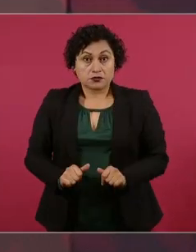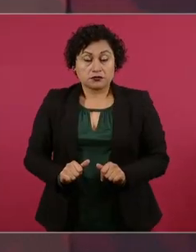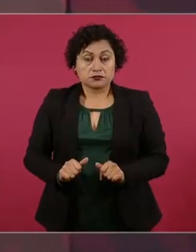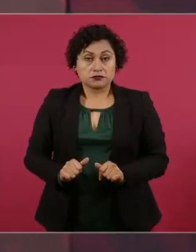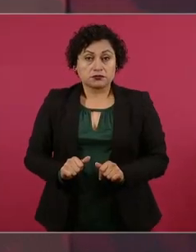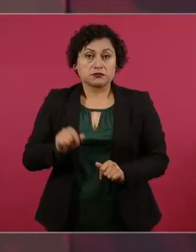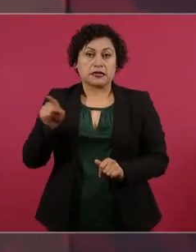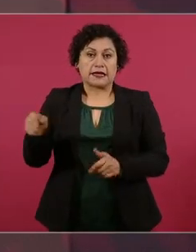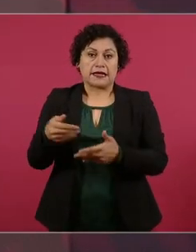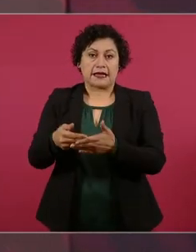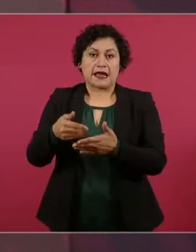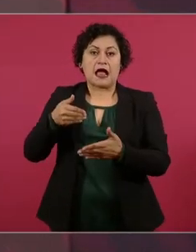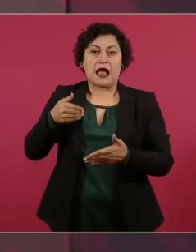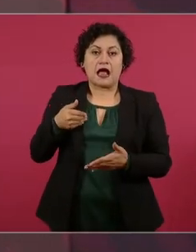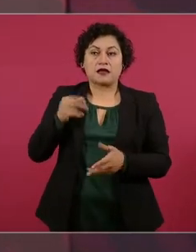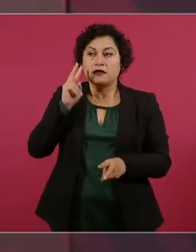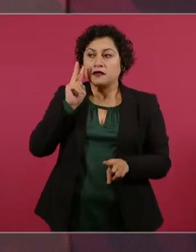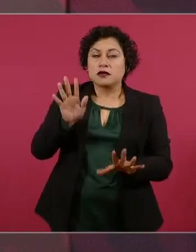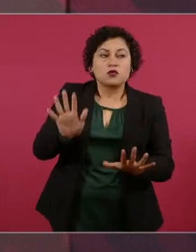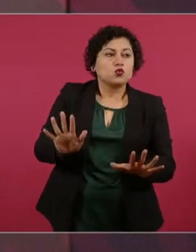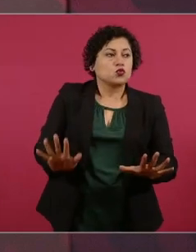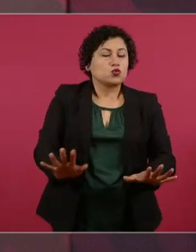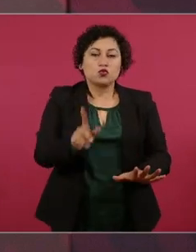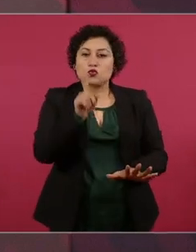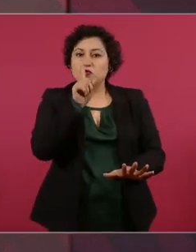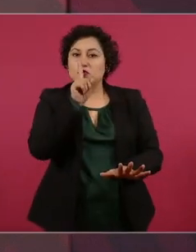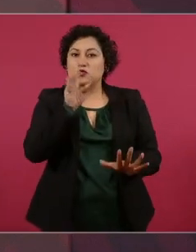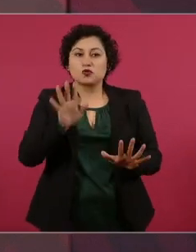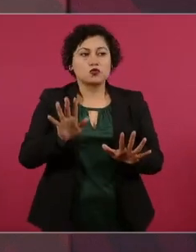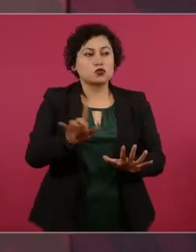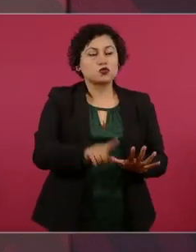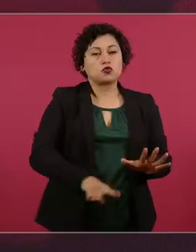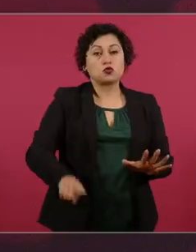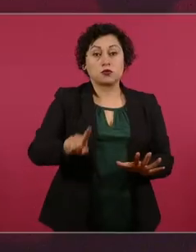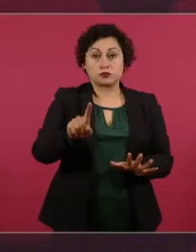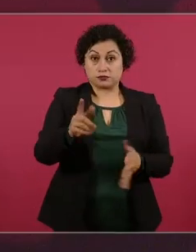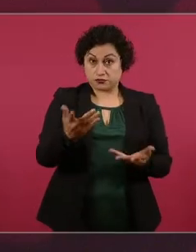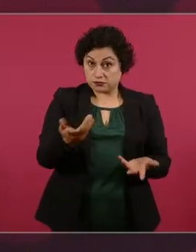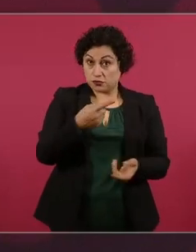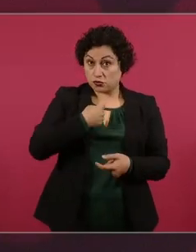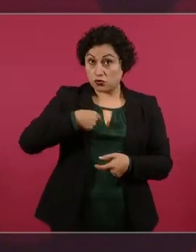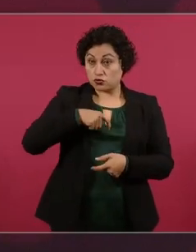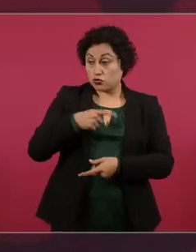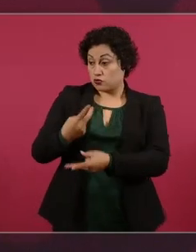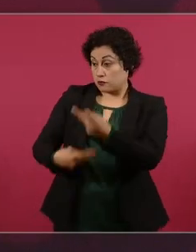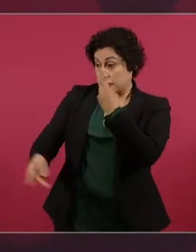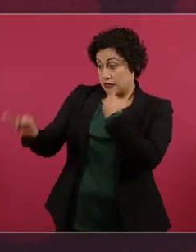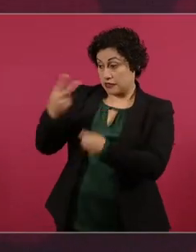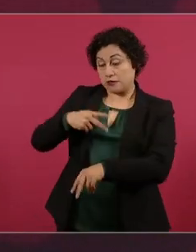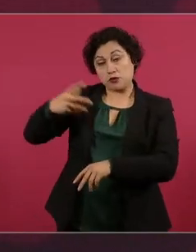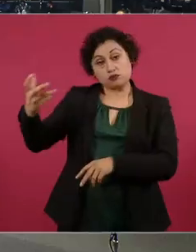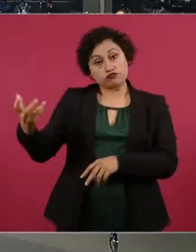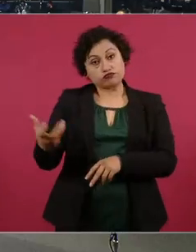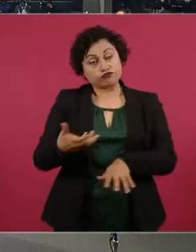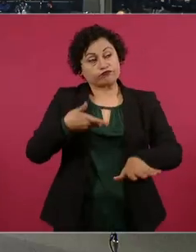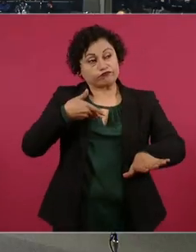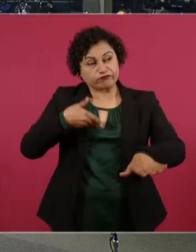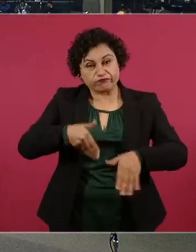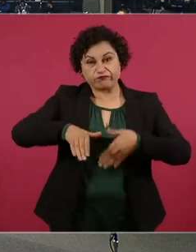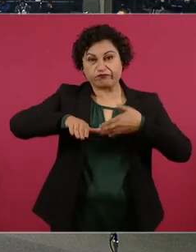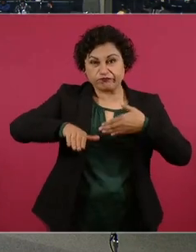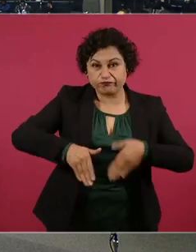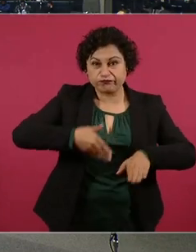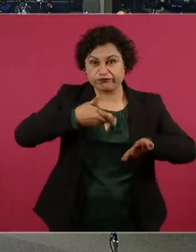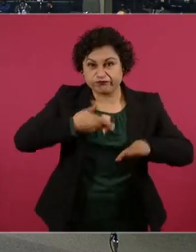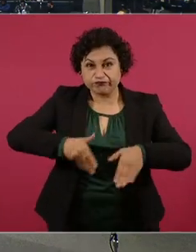de que protestáramos, cuando llegamos aquí, caminando después de 50 días,